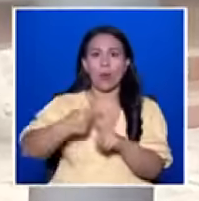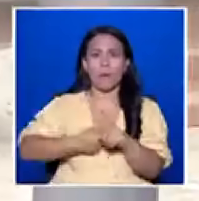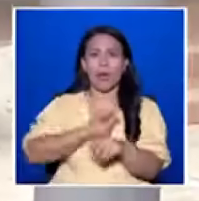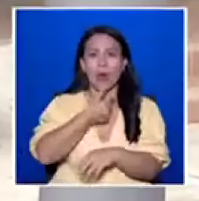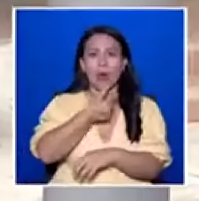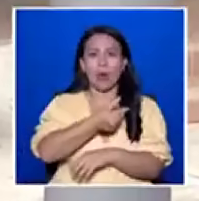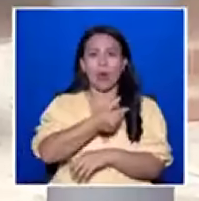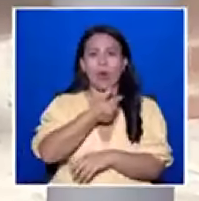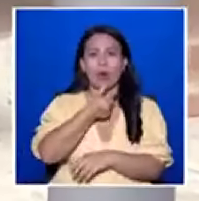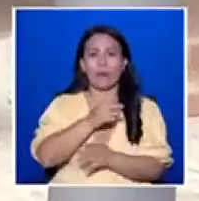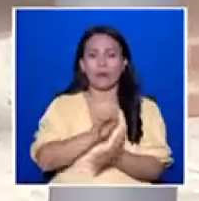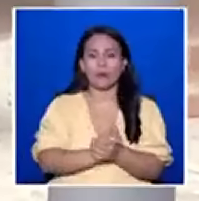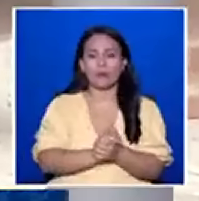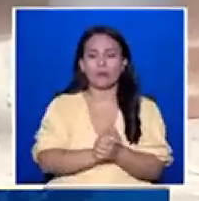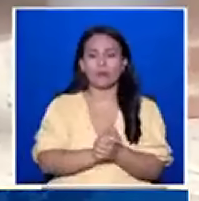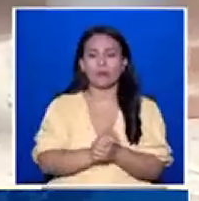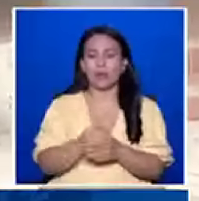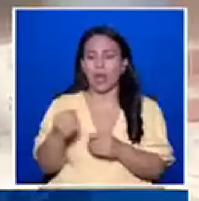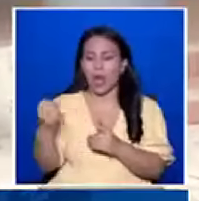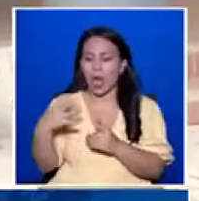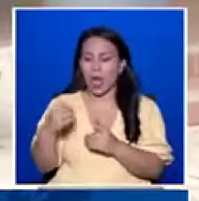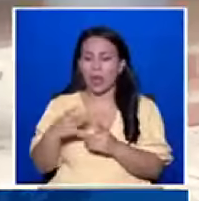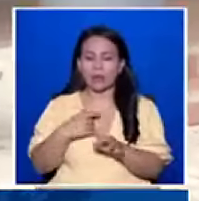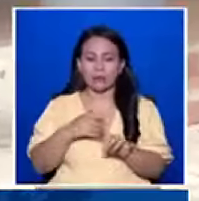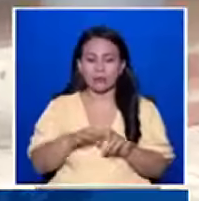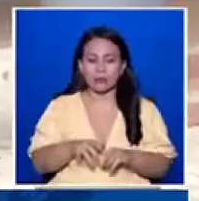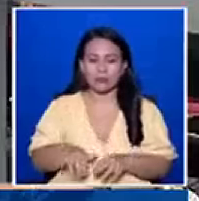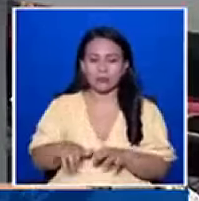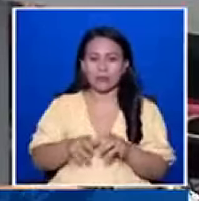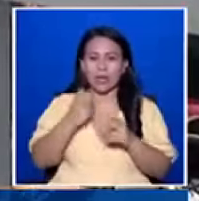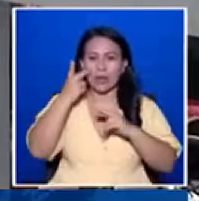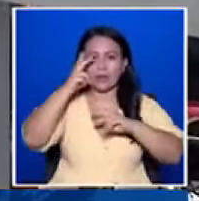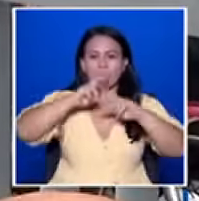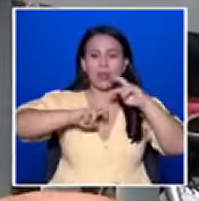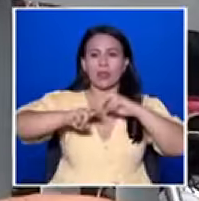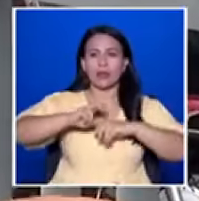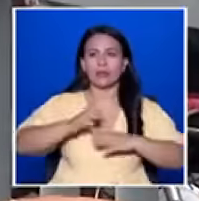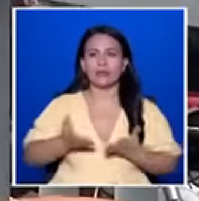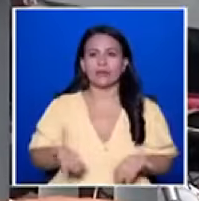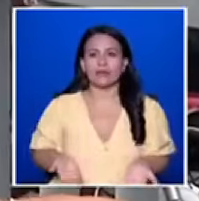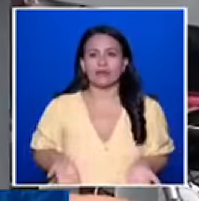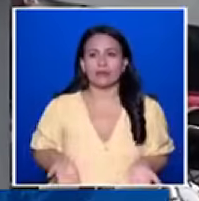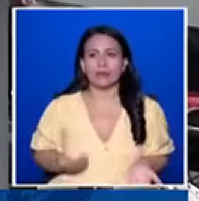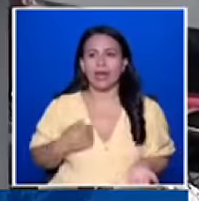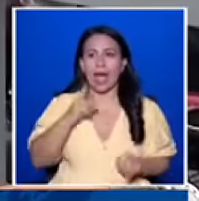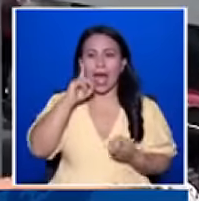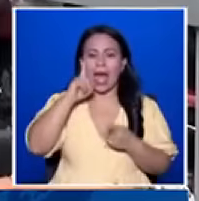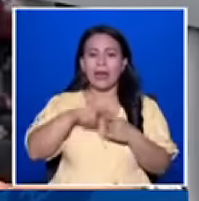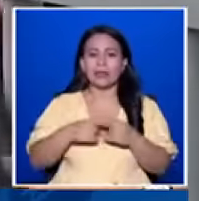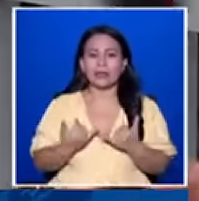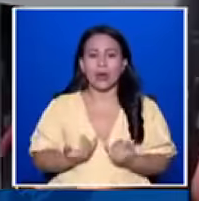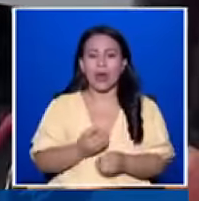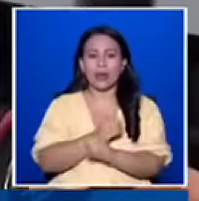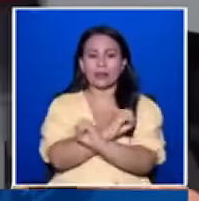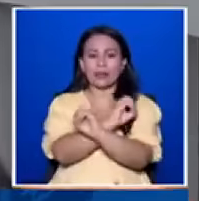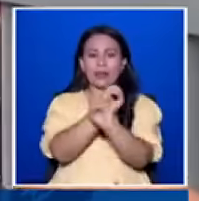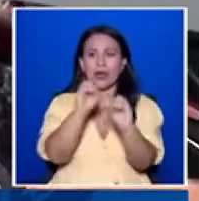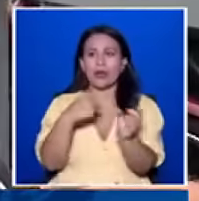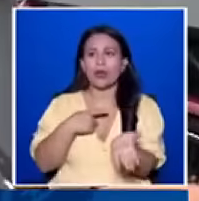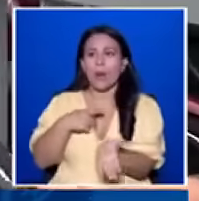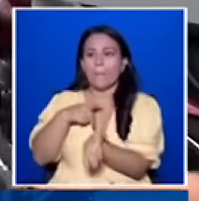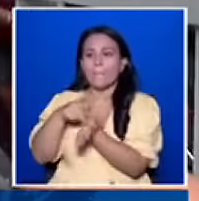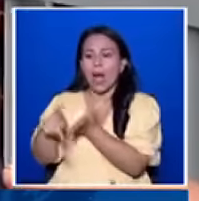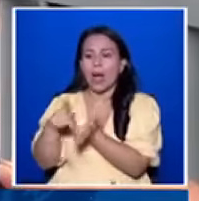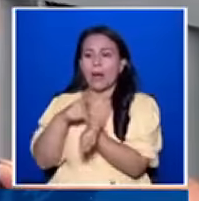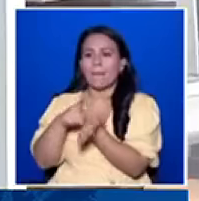no se puede conectar a las clases virtuales, no se pueden hacer investigaciones. Fibra óptica, hasta ahora no me instalan. ¿Y ha seguido pagando?